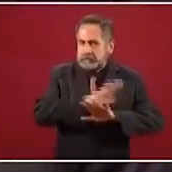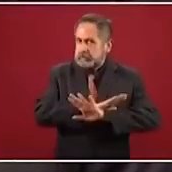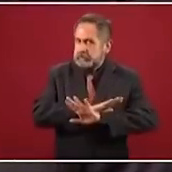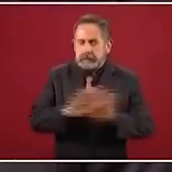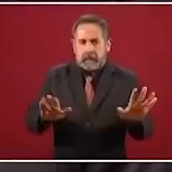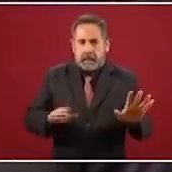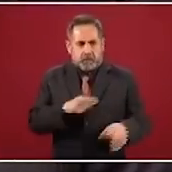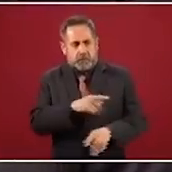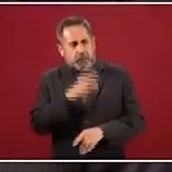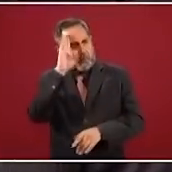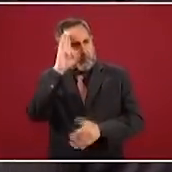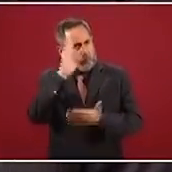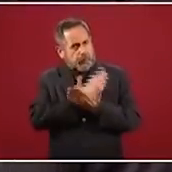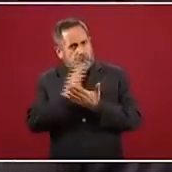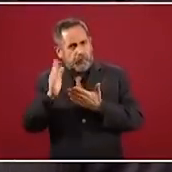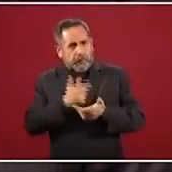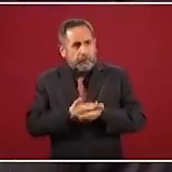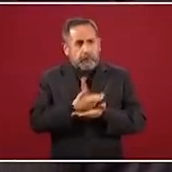exagerados.